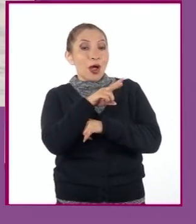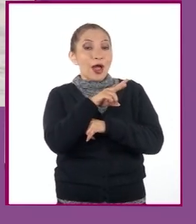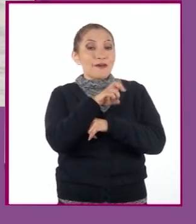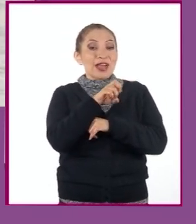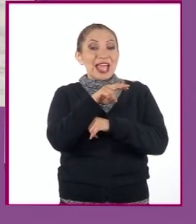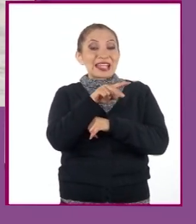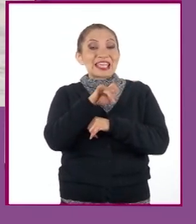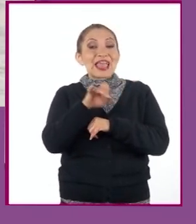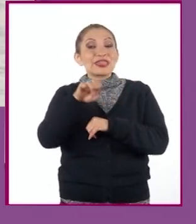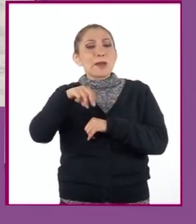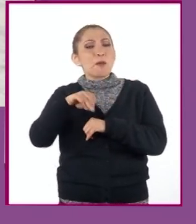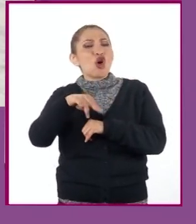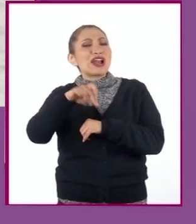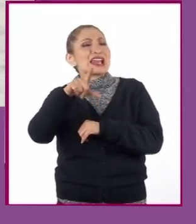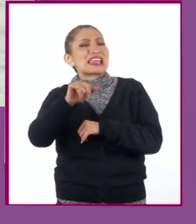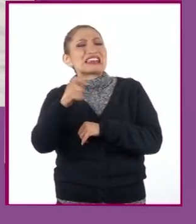Monly.